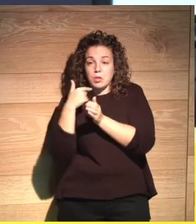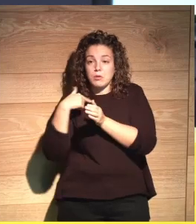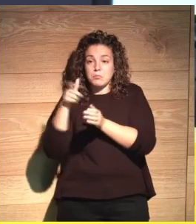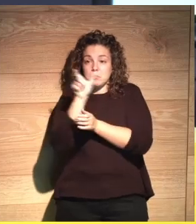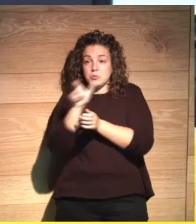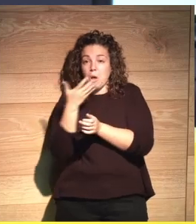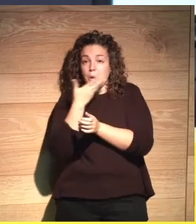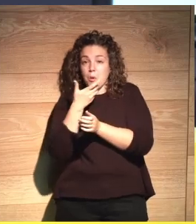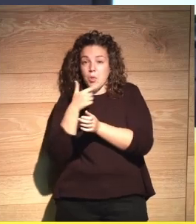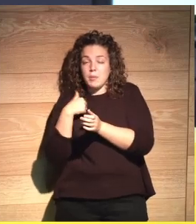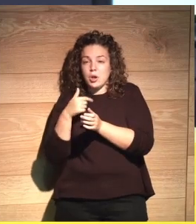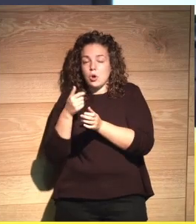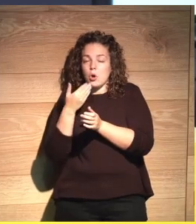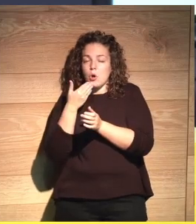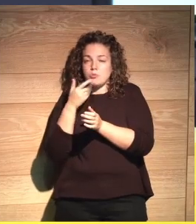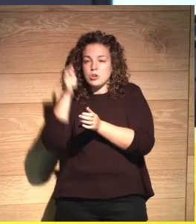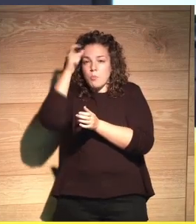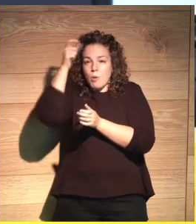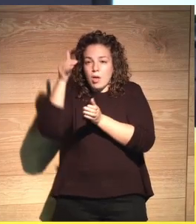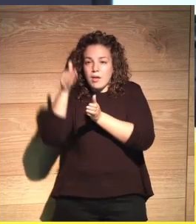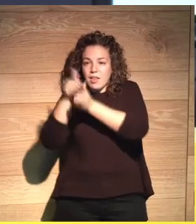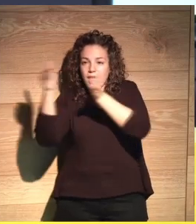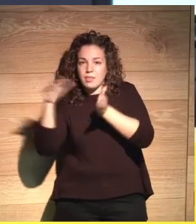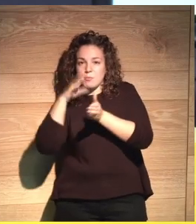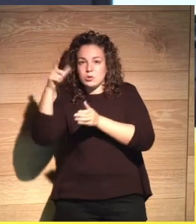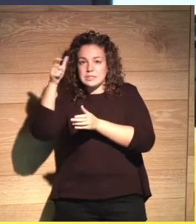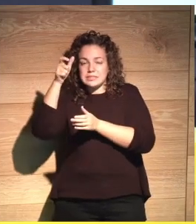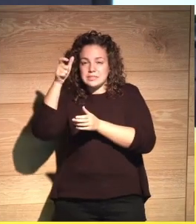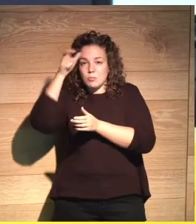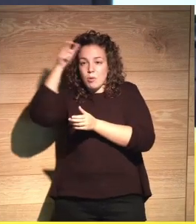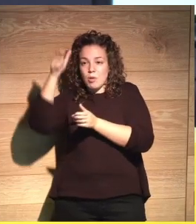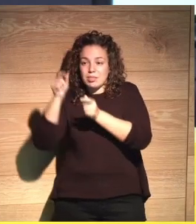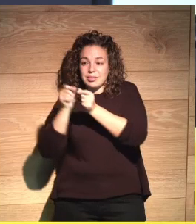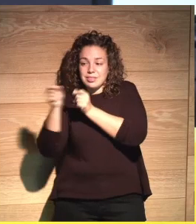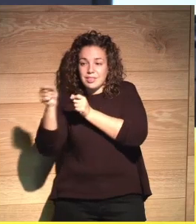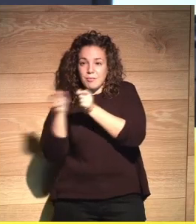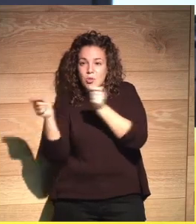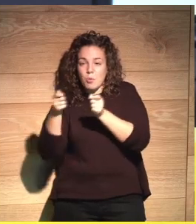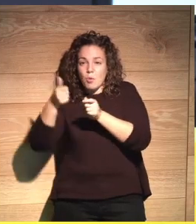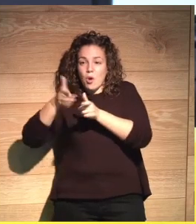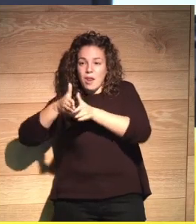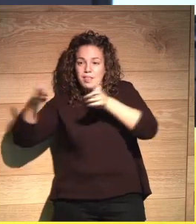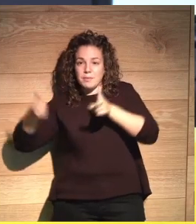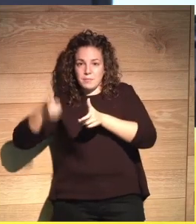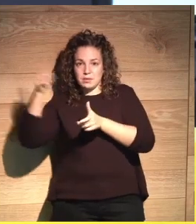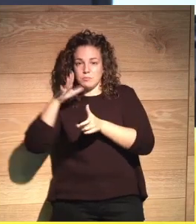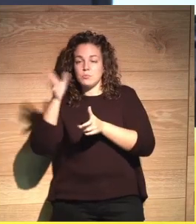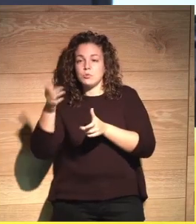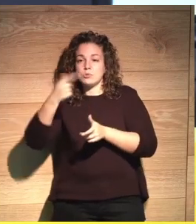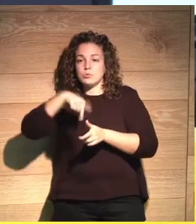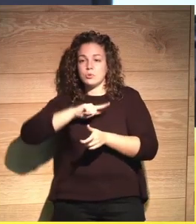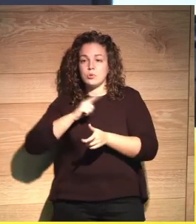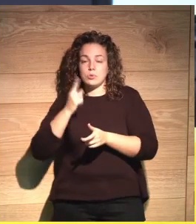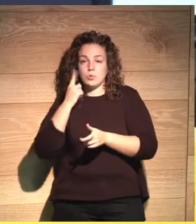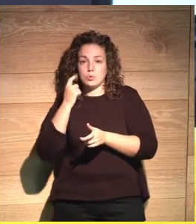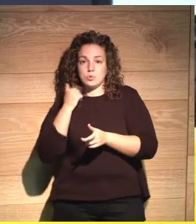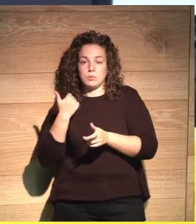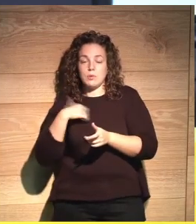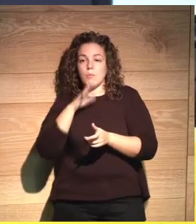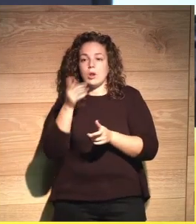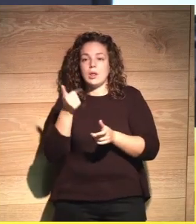un pueblo pero a gran escala es decir el tamaño del pueblo es un poco más grande de lo que estamos acostumbrados a ver en una ciudad pequeña la el